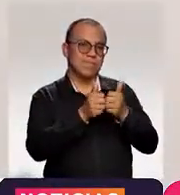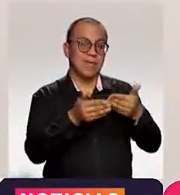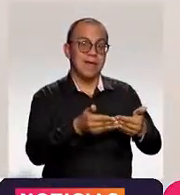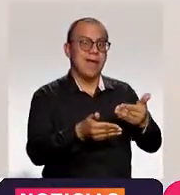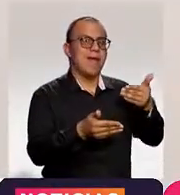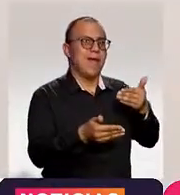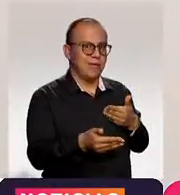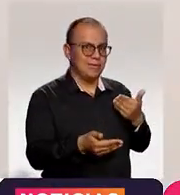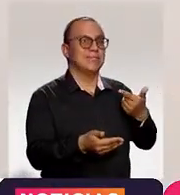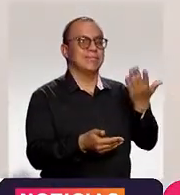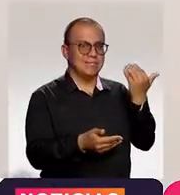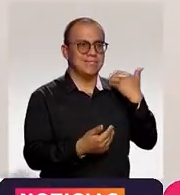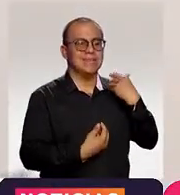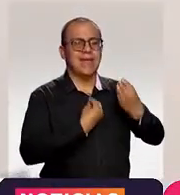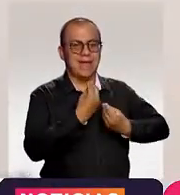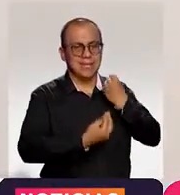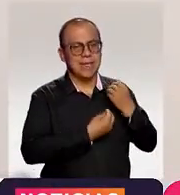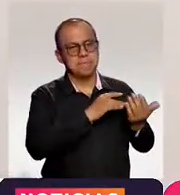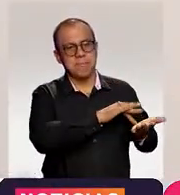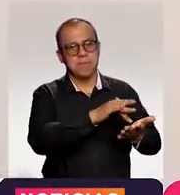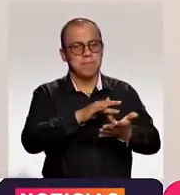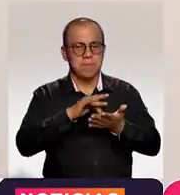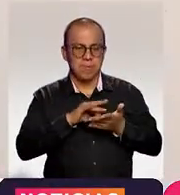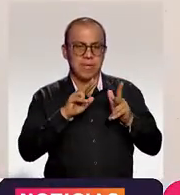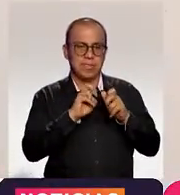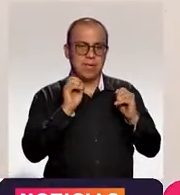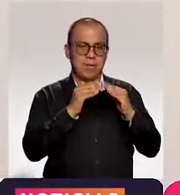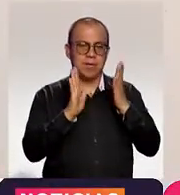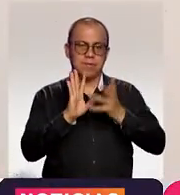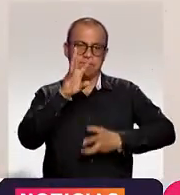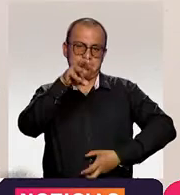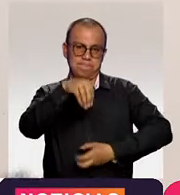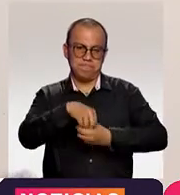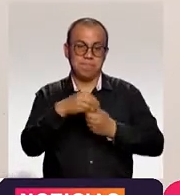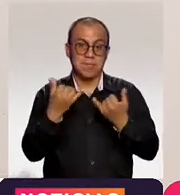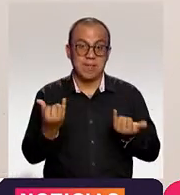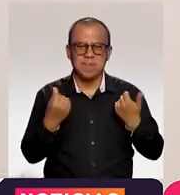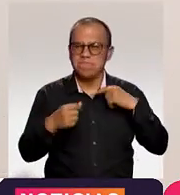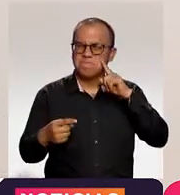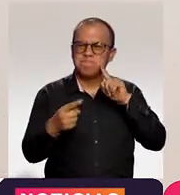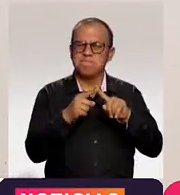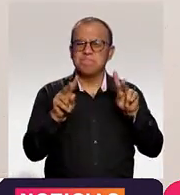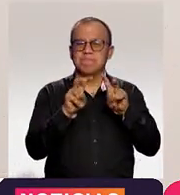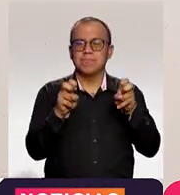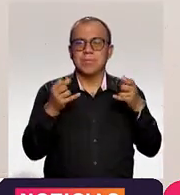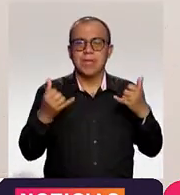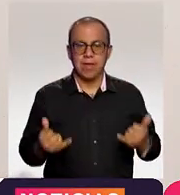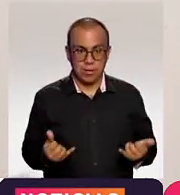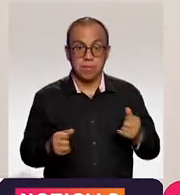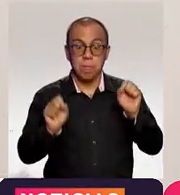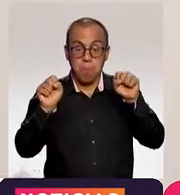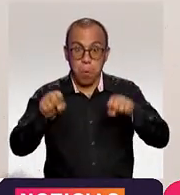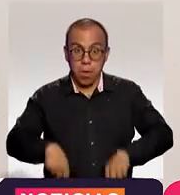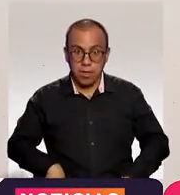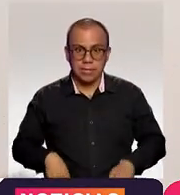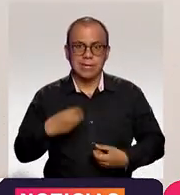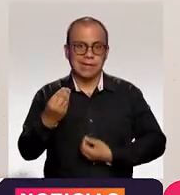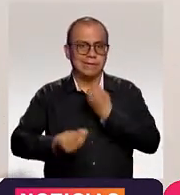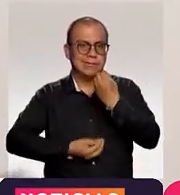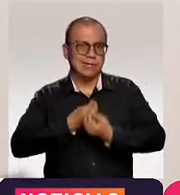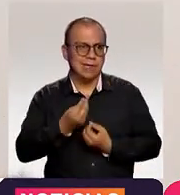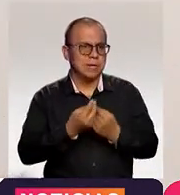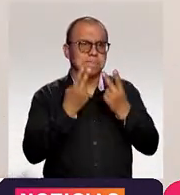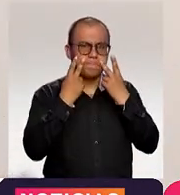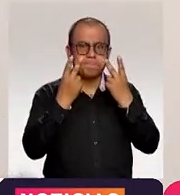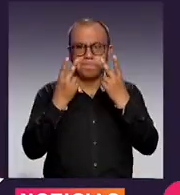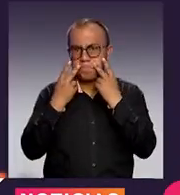de pronto estaban asistiendo antes del confinamiento. Esto con el fin de que ellos puedan seguir viendo